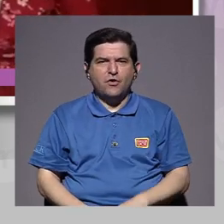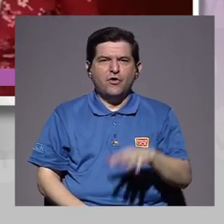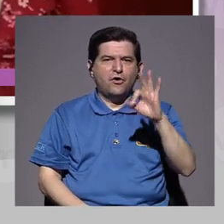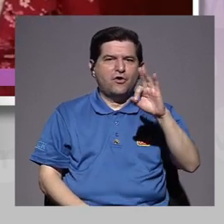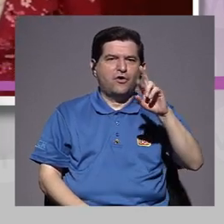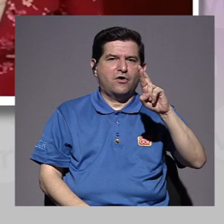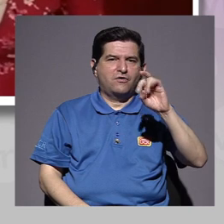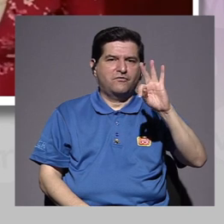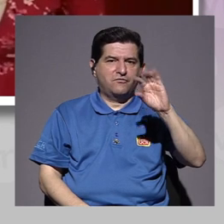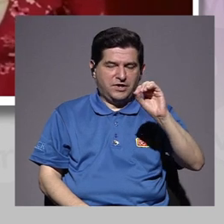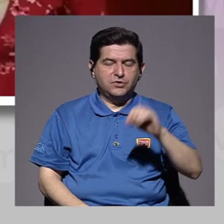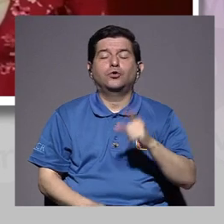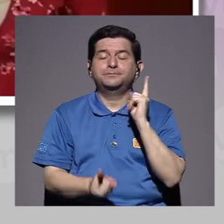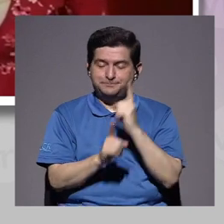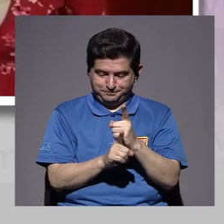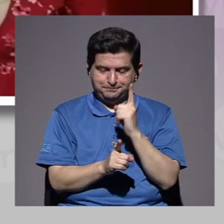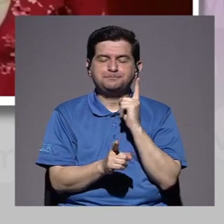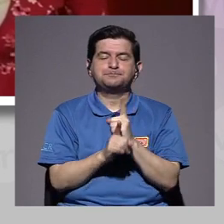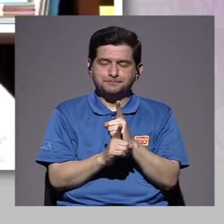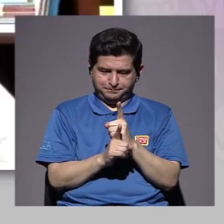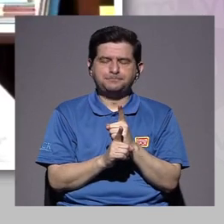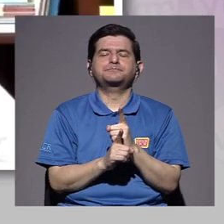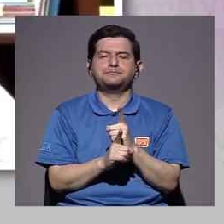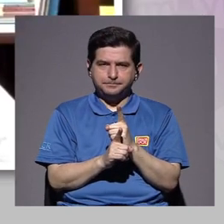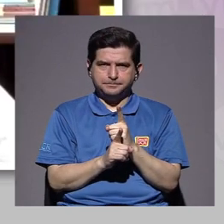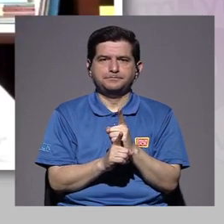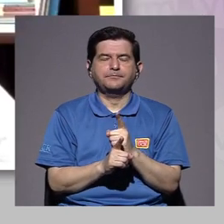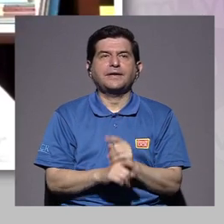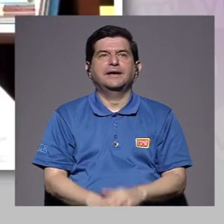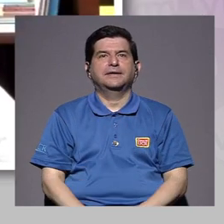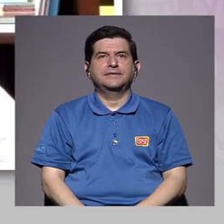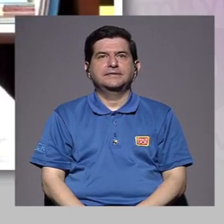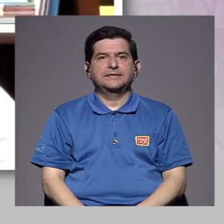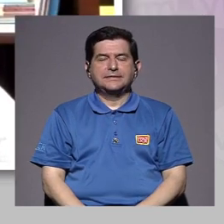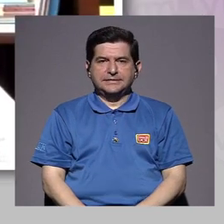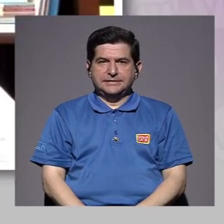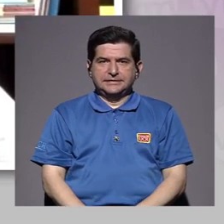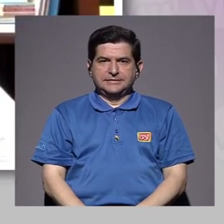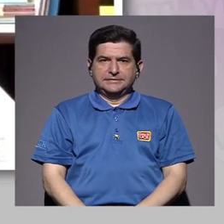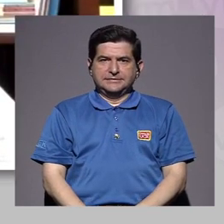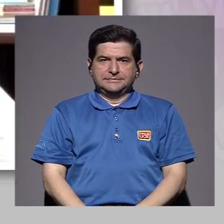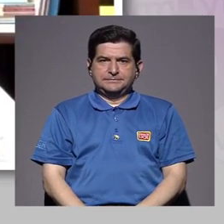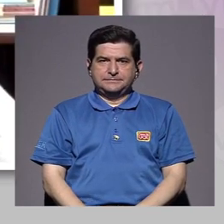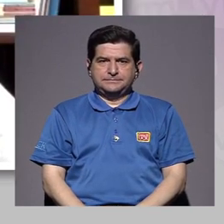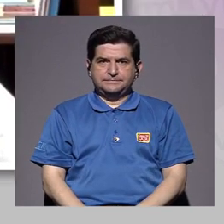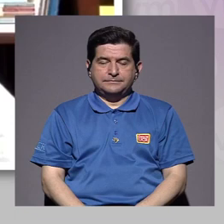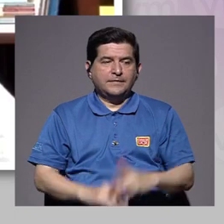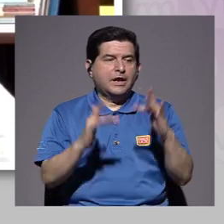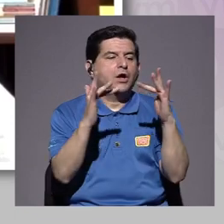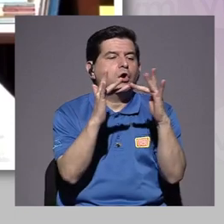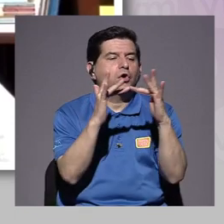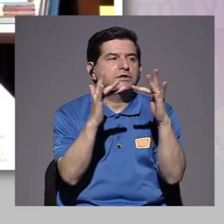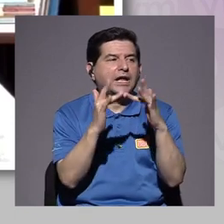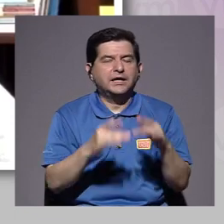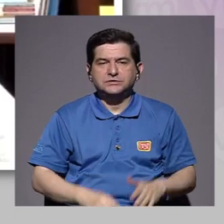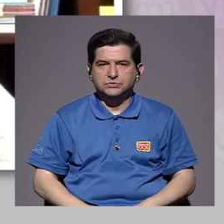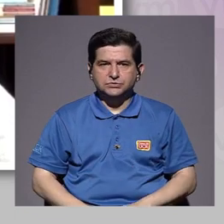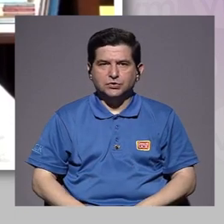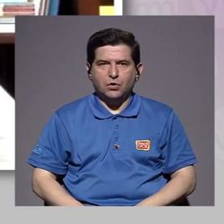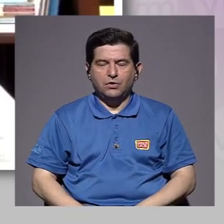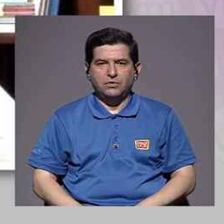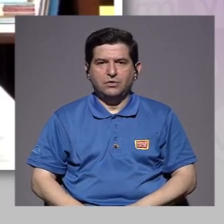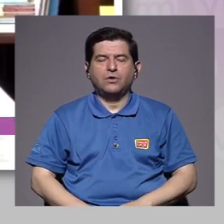¿verdad? Exactamente. Vamos a ver, el contacto con el